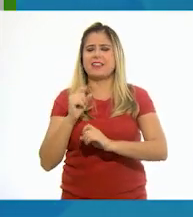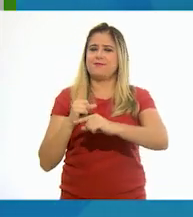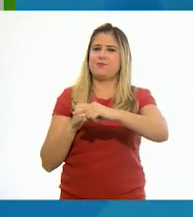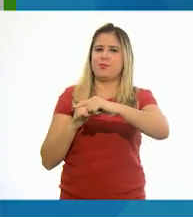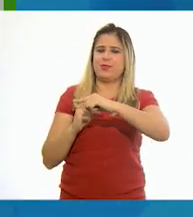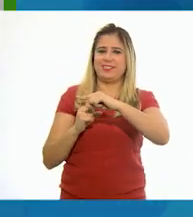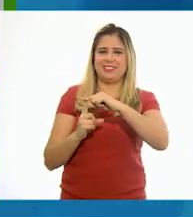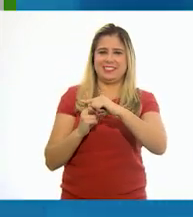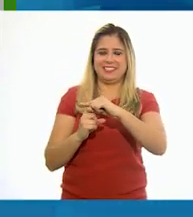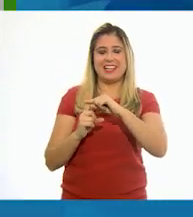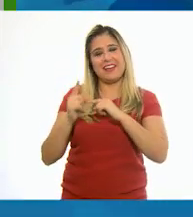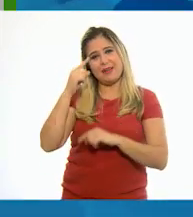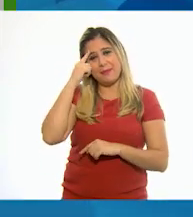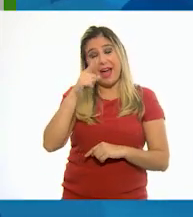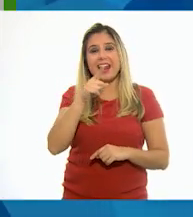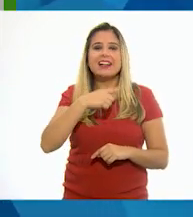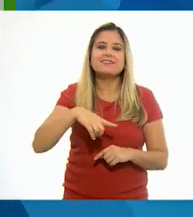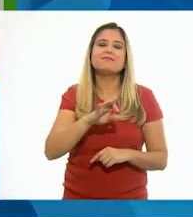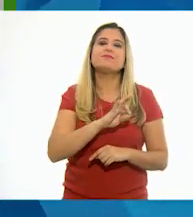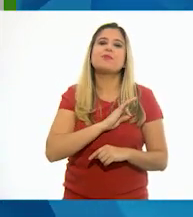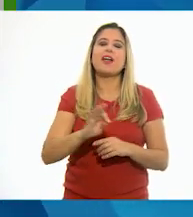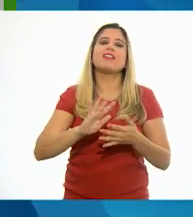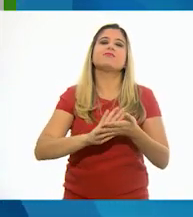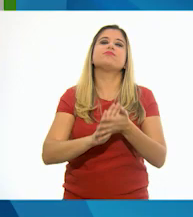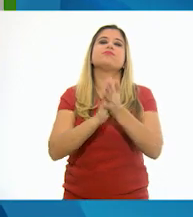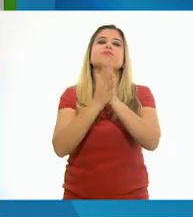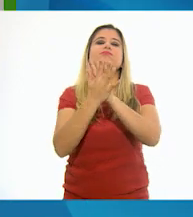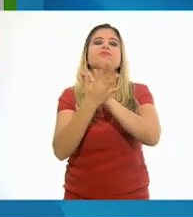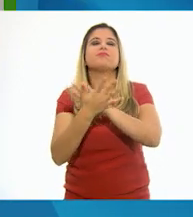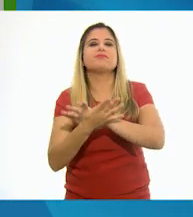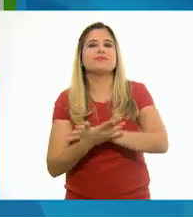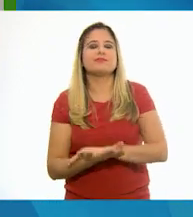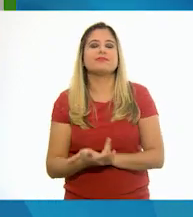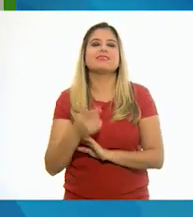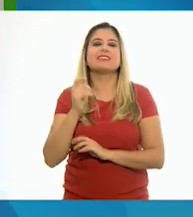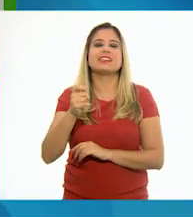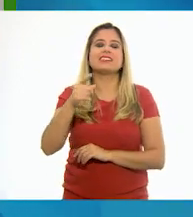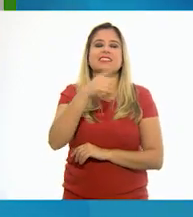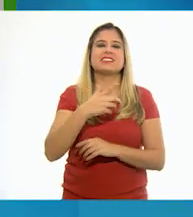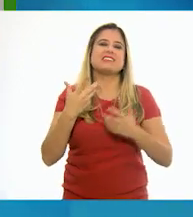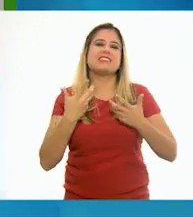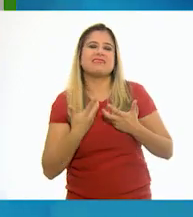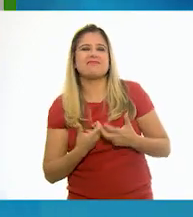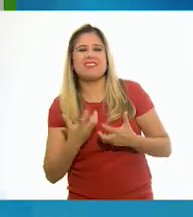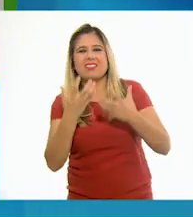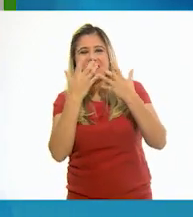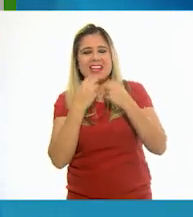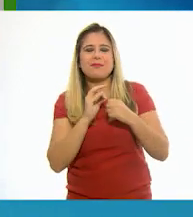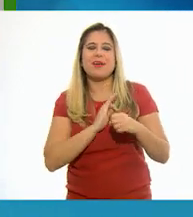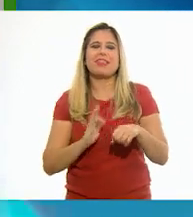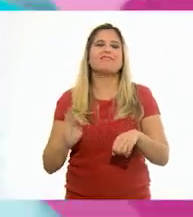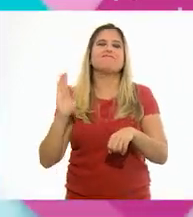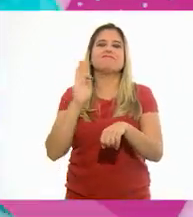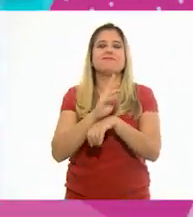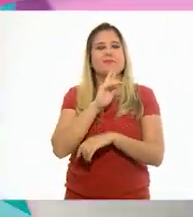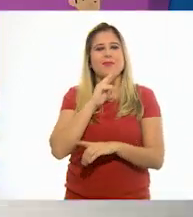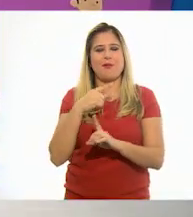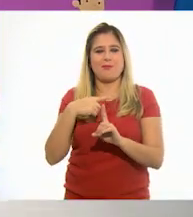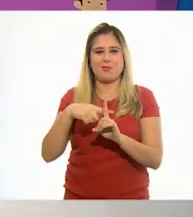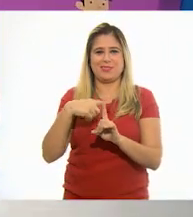positiva para poder transformar las desdichas en algo favorable.